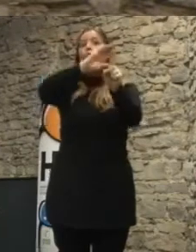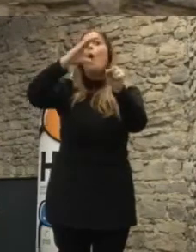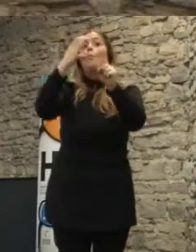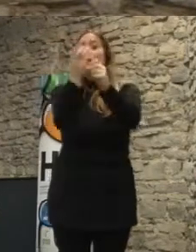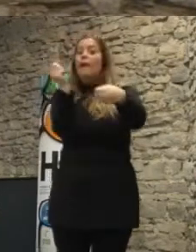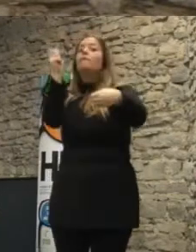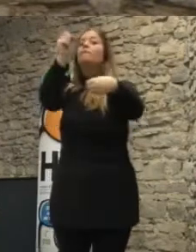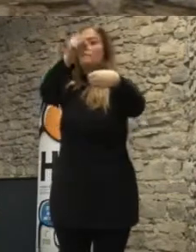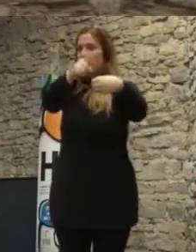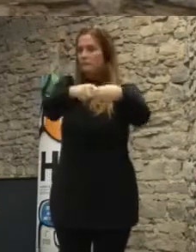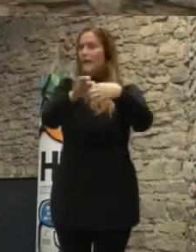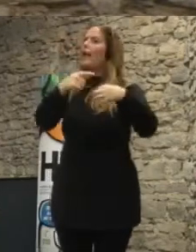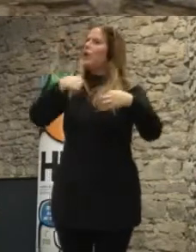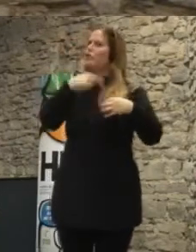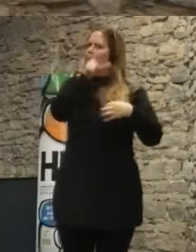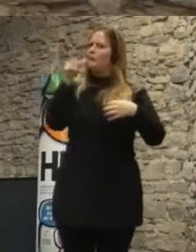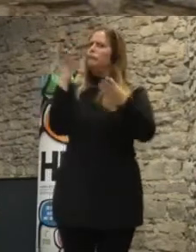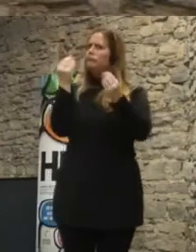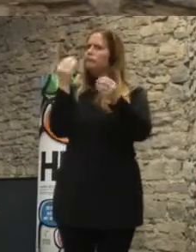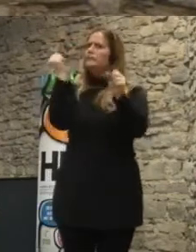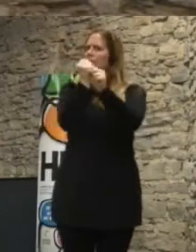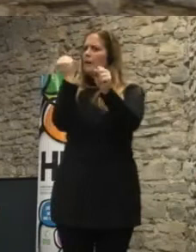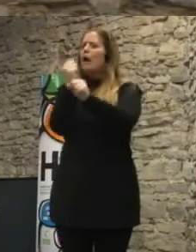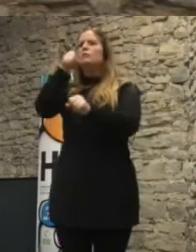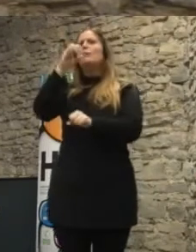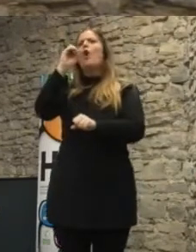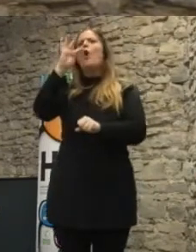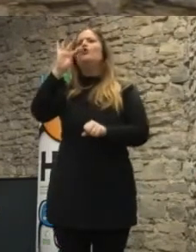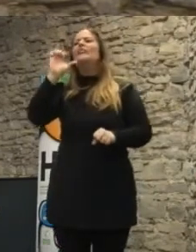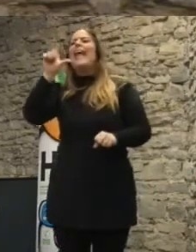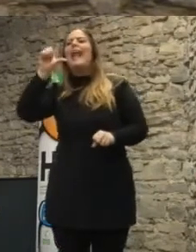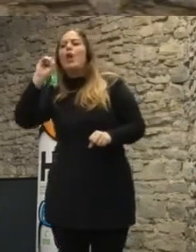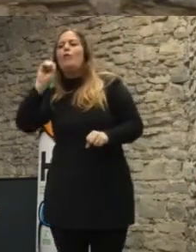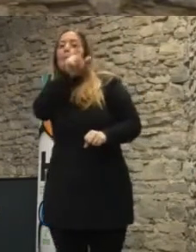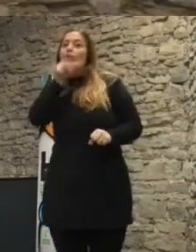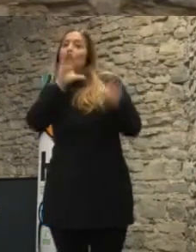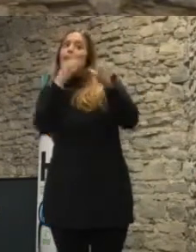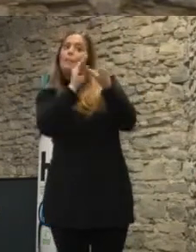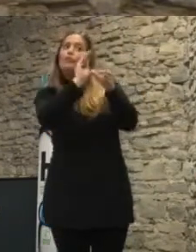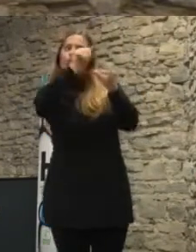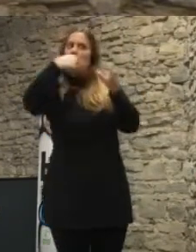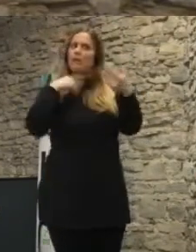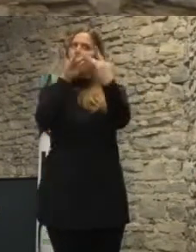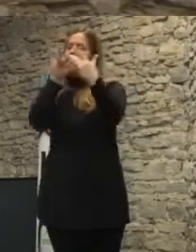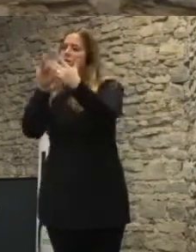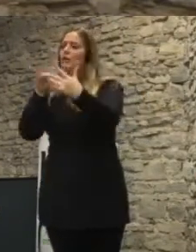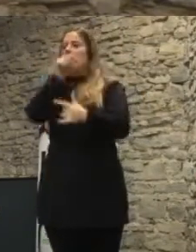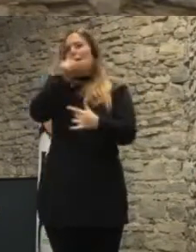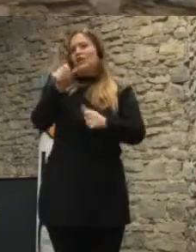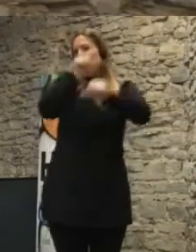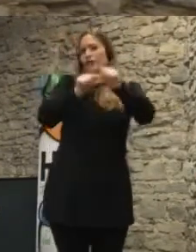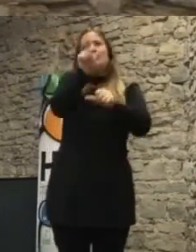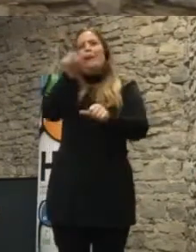gente, incluido Cotelo y gente de su equipo y gente de otros ayuntamientos y gente de asociaciones, pues